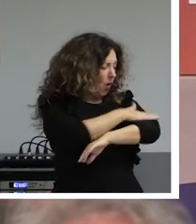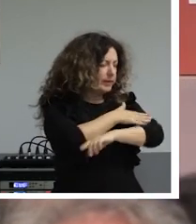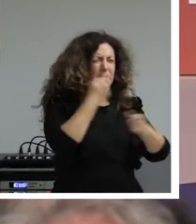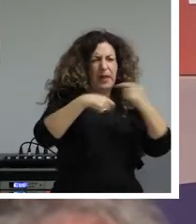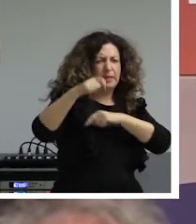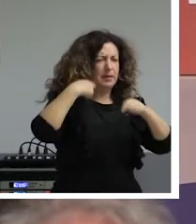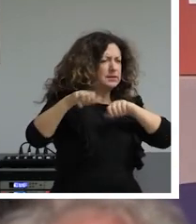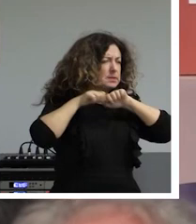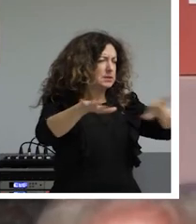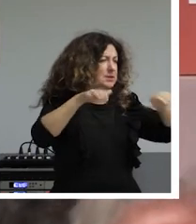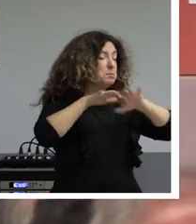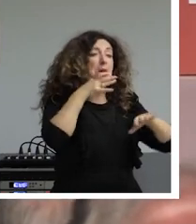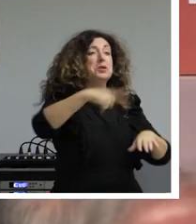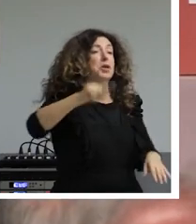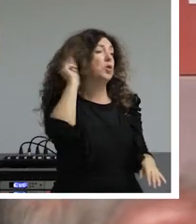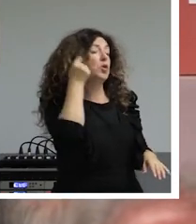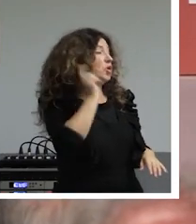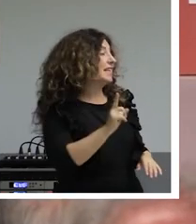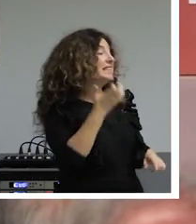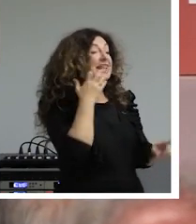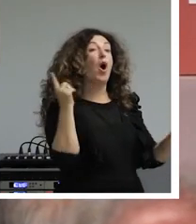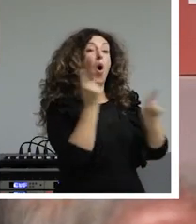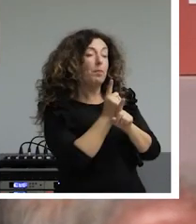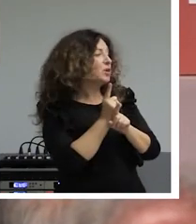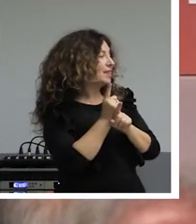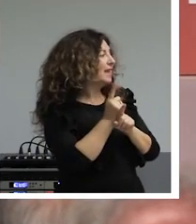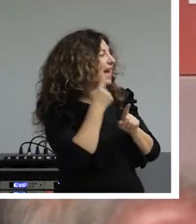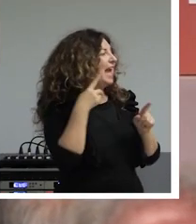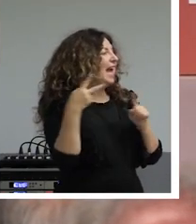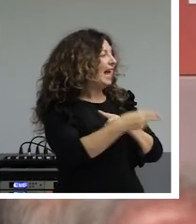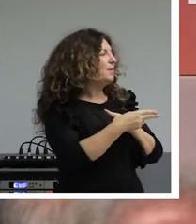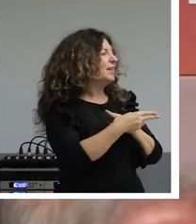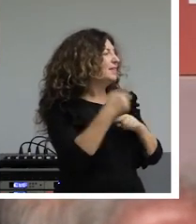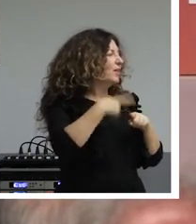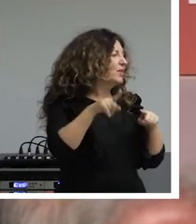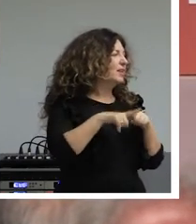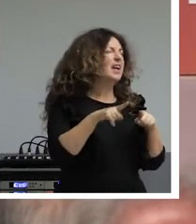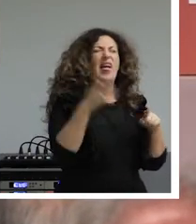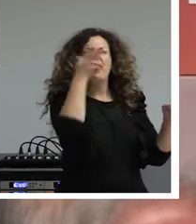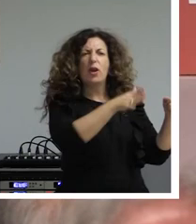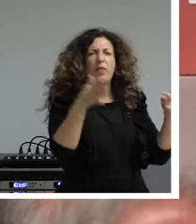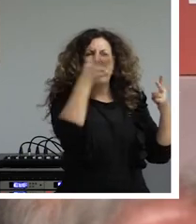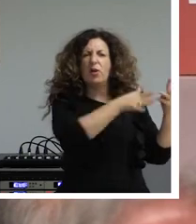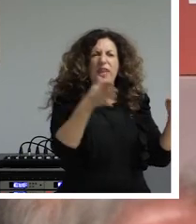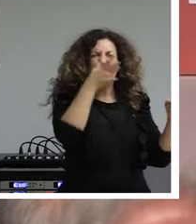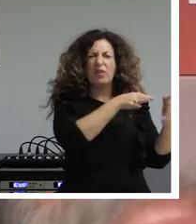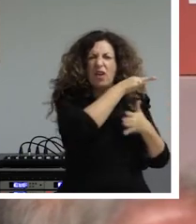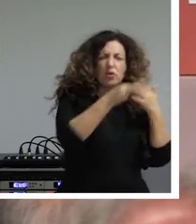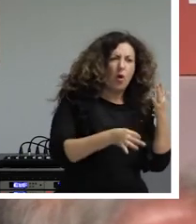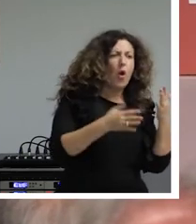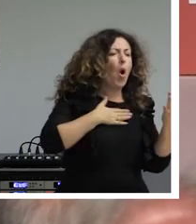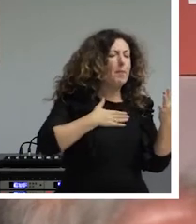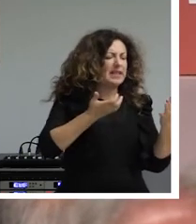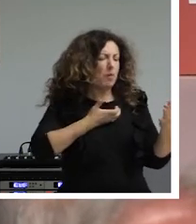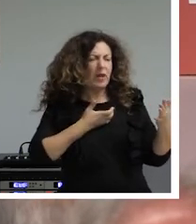inauguras una bombilla led todos los días es verdad si veo mis redes sociales todo hay que vender todo cuando gobiernas hay